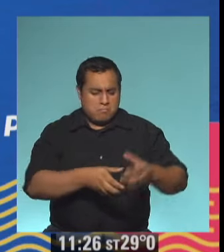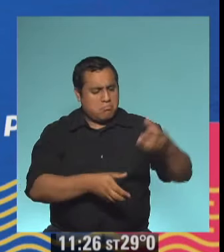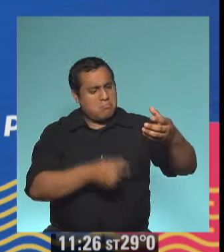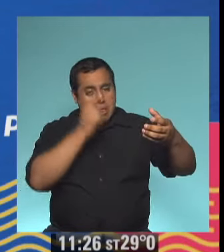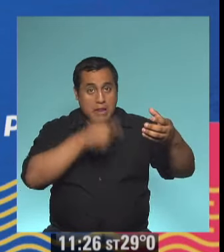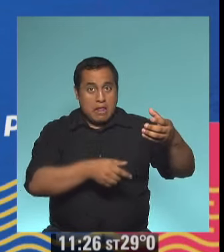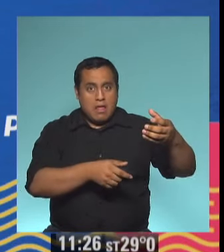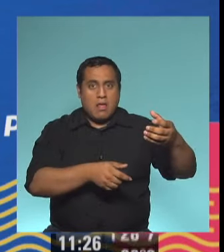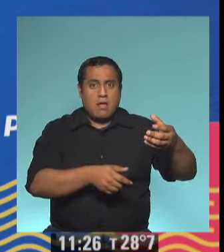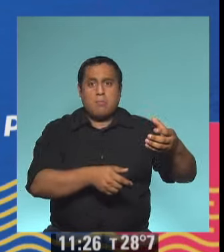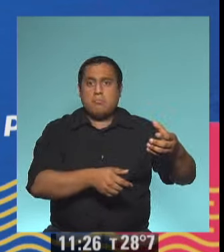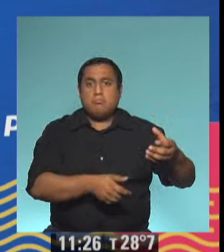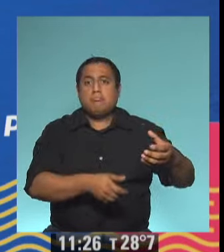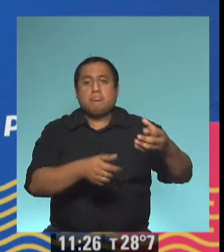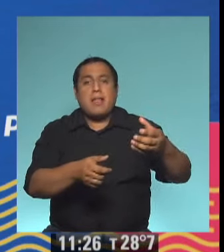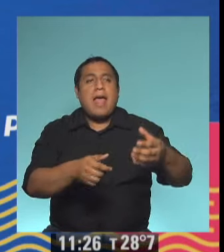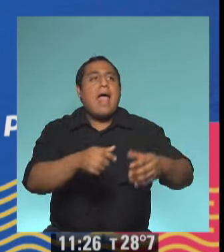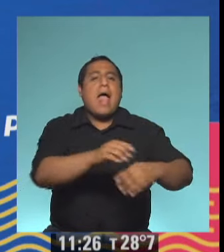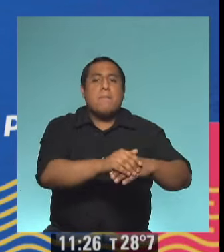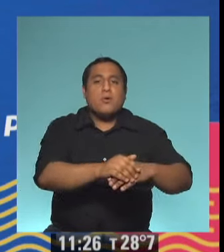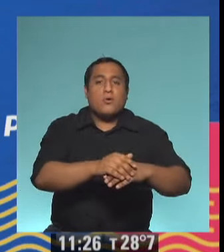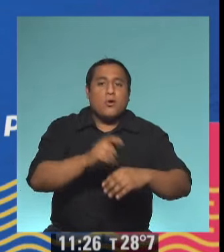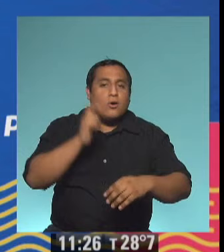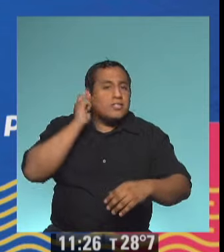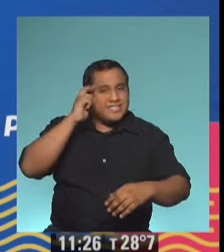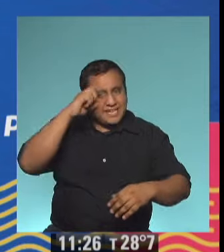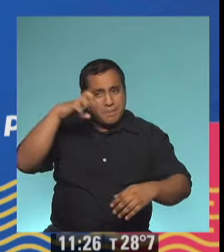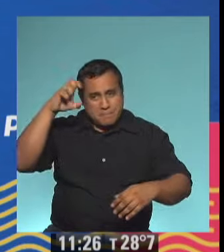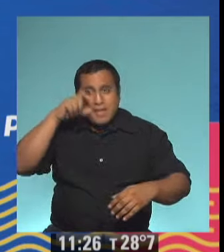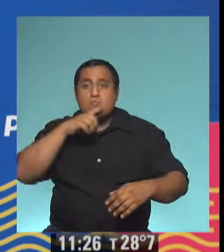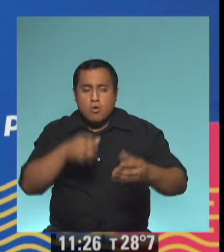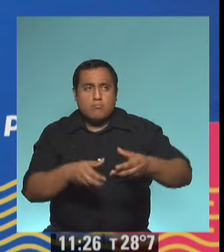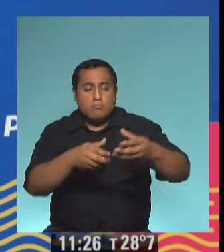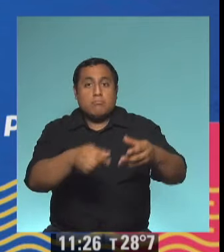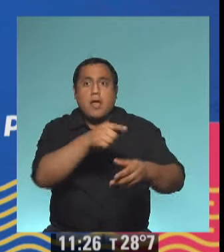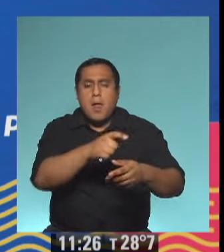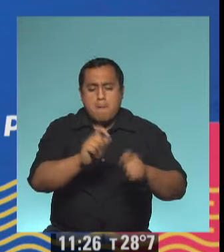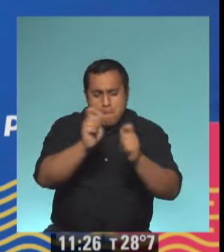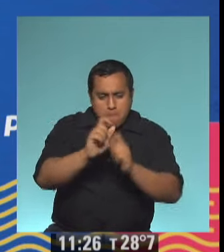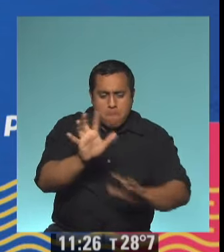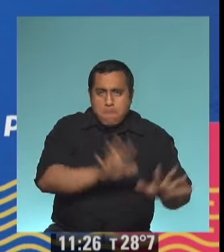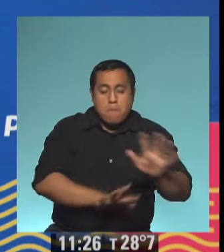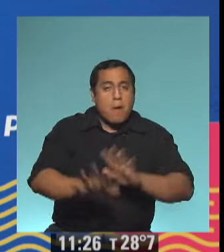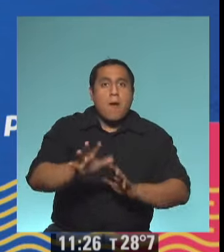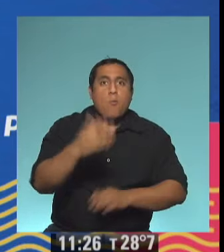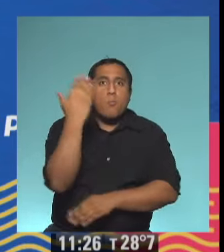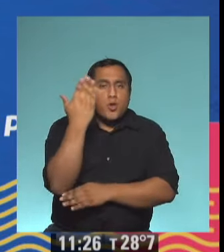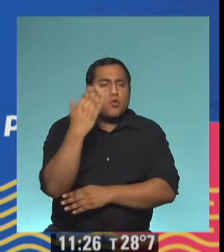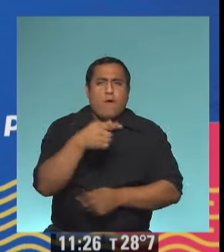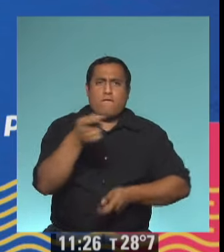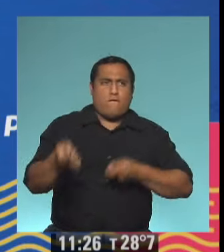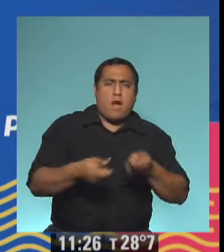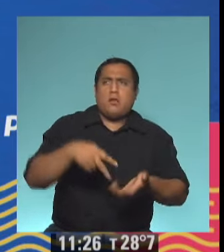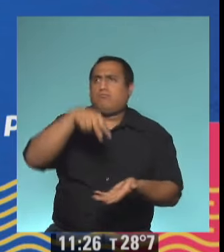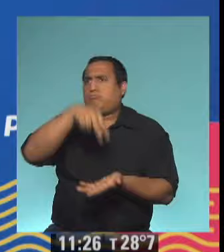de madera a su amigo Gepetto, el cual lo acepta para fabricar con él un maravilloso muñeco que sepa bailar, practicar esgrima y dar